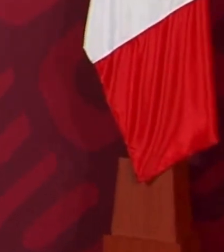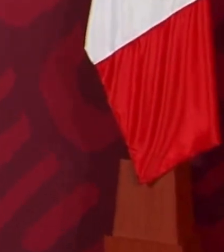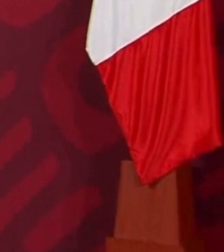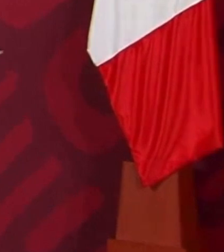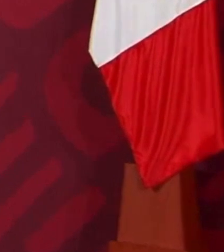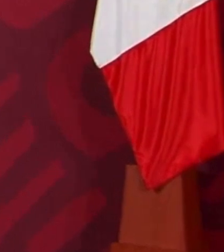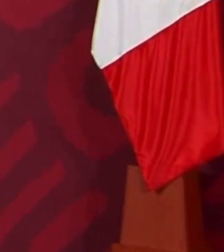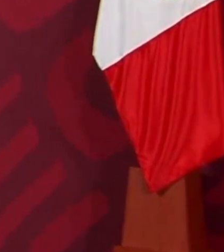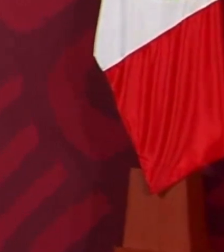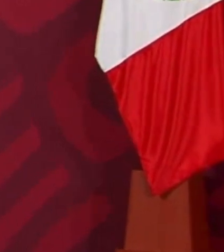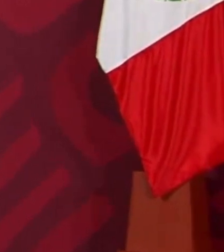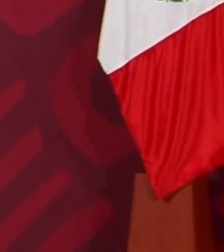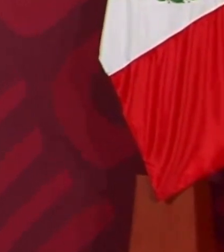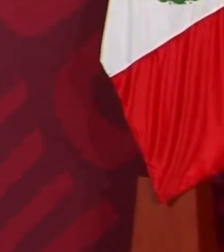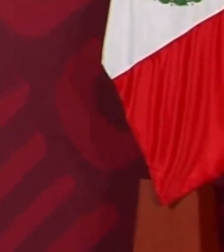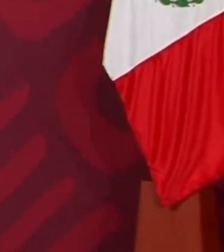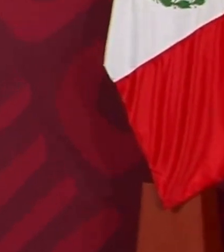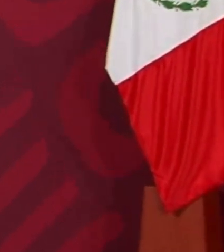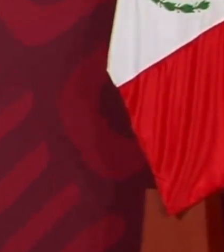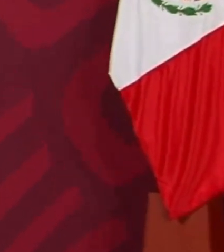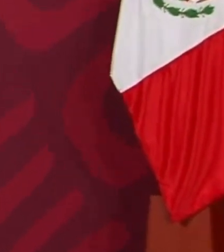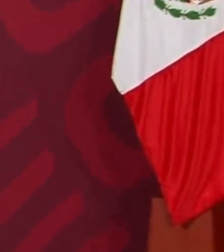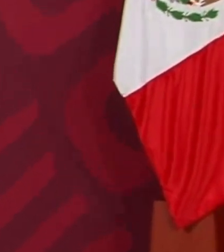es proteger